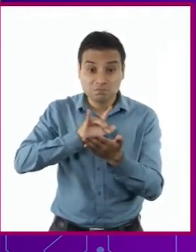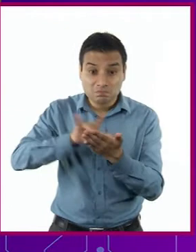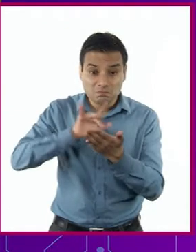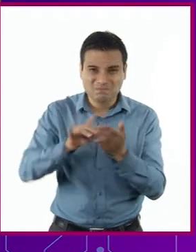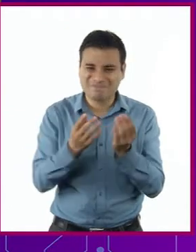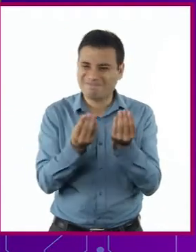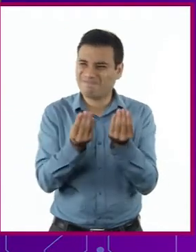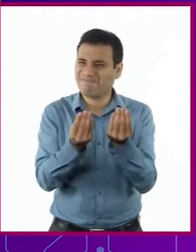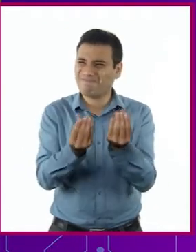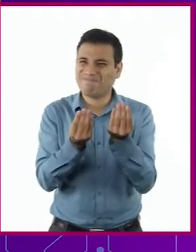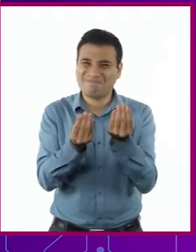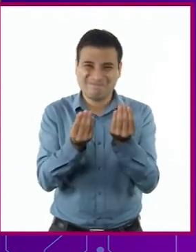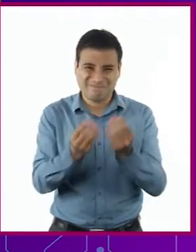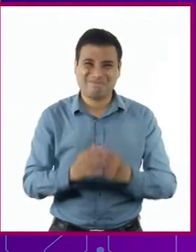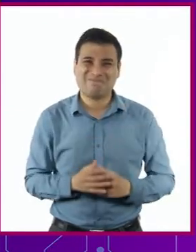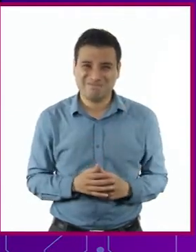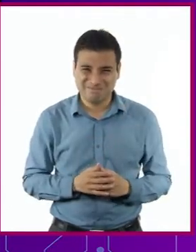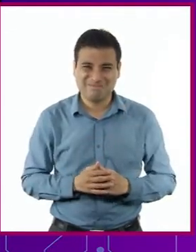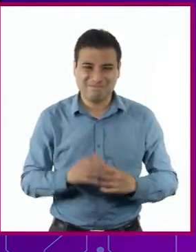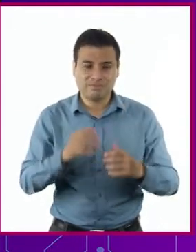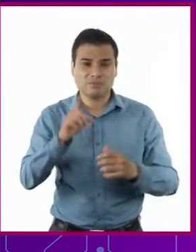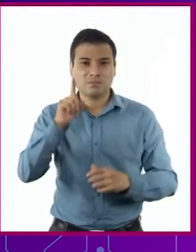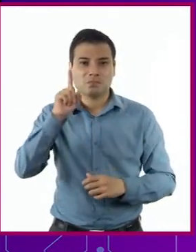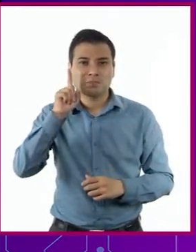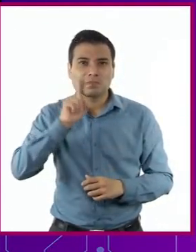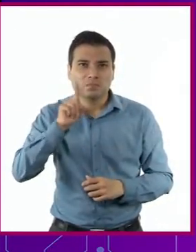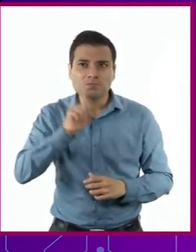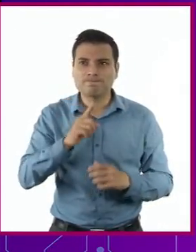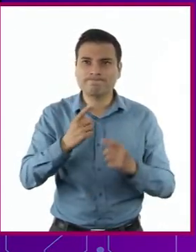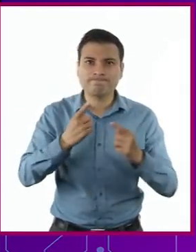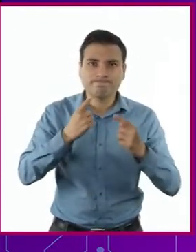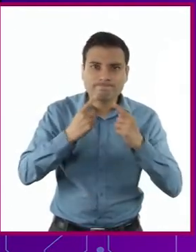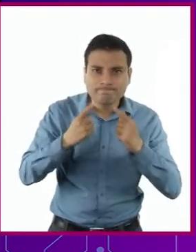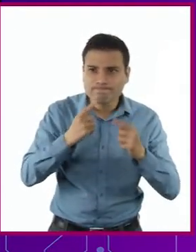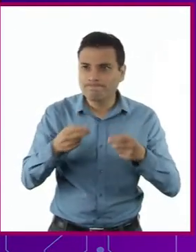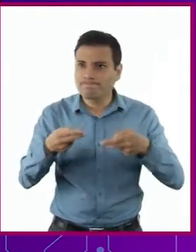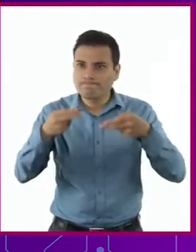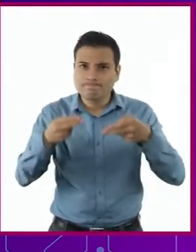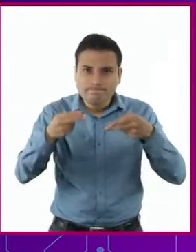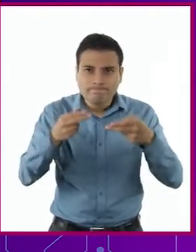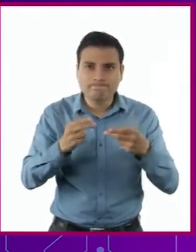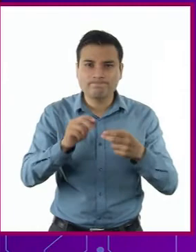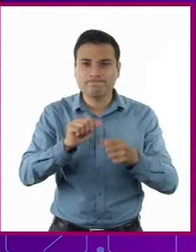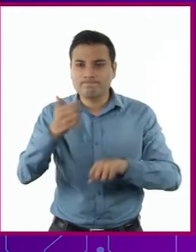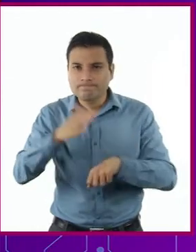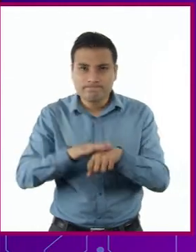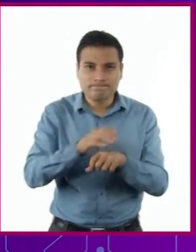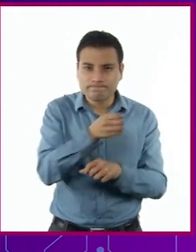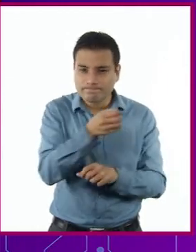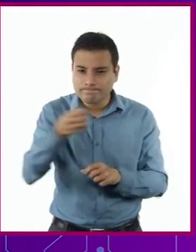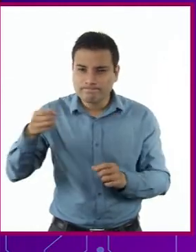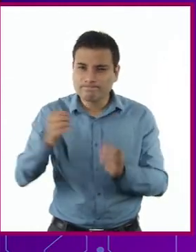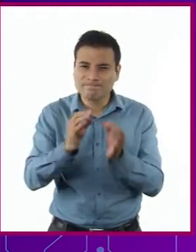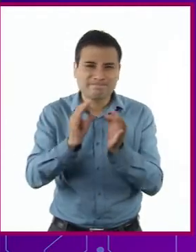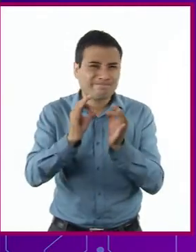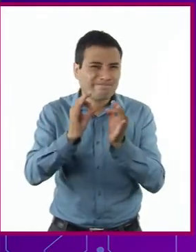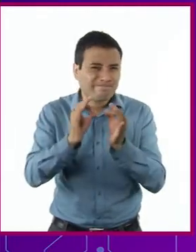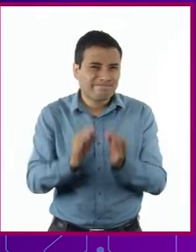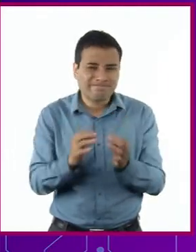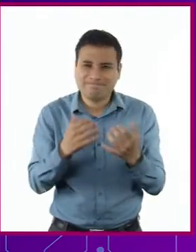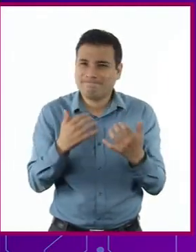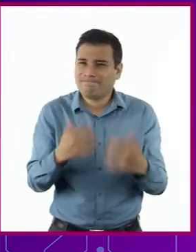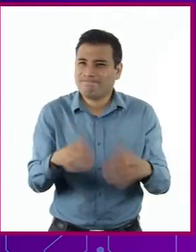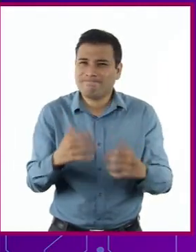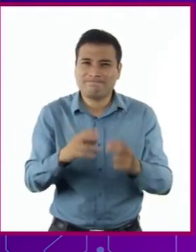masivo, además incorporadas a marchas, a las negociaciones, a las gestiones, sino en todos los aspectos